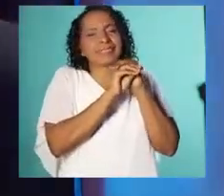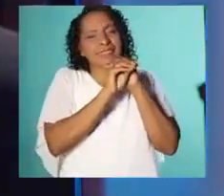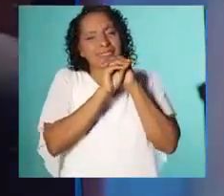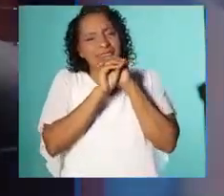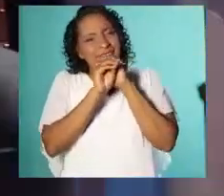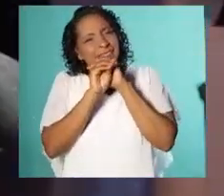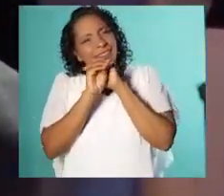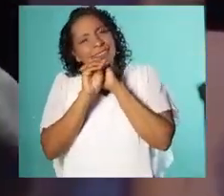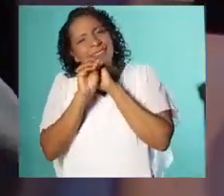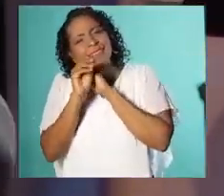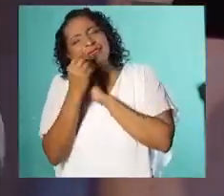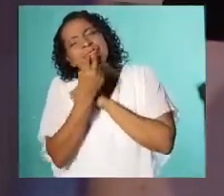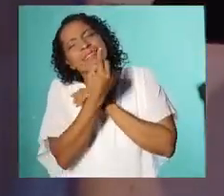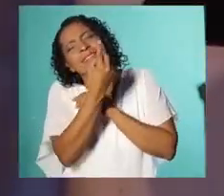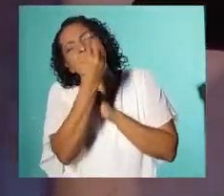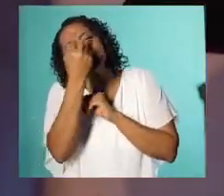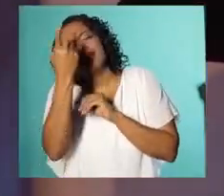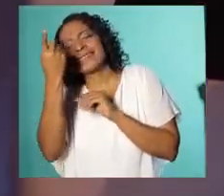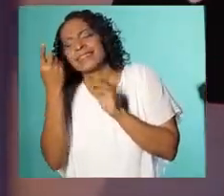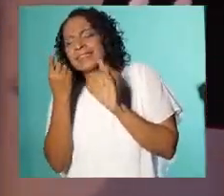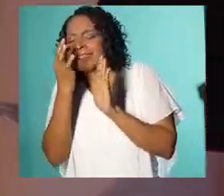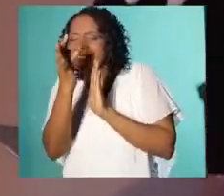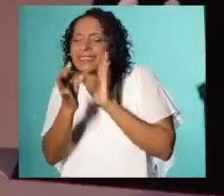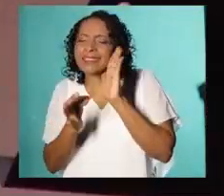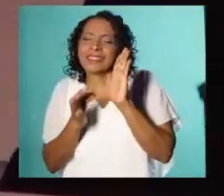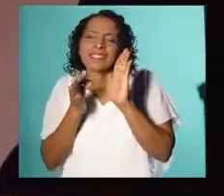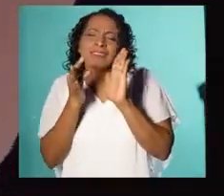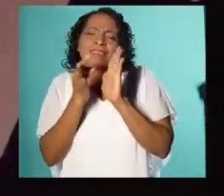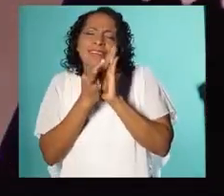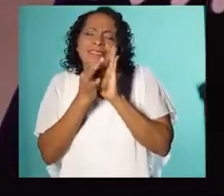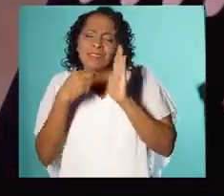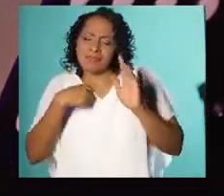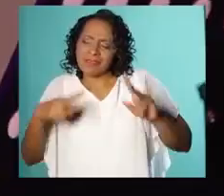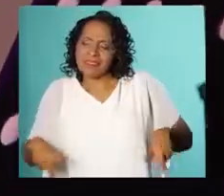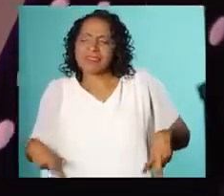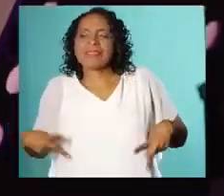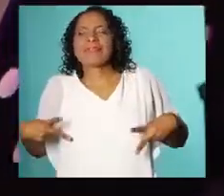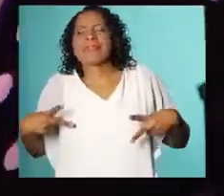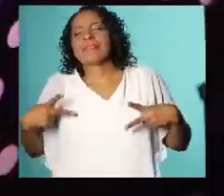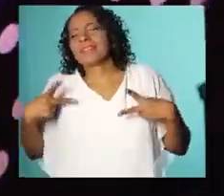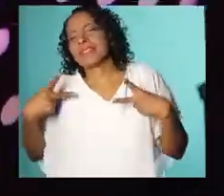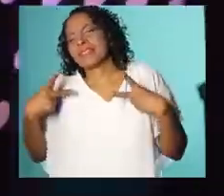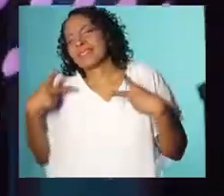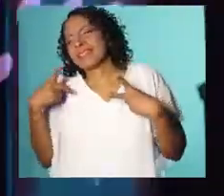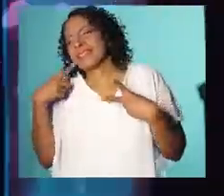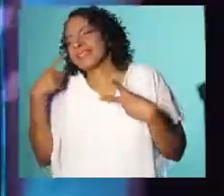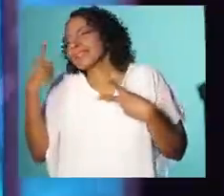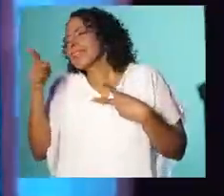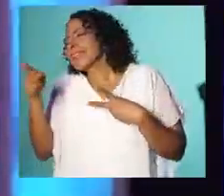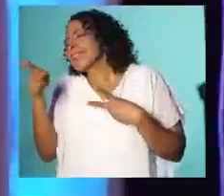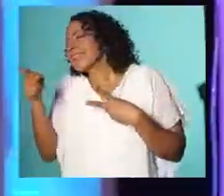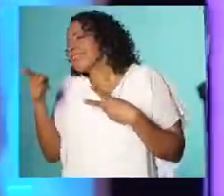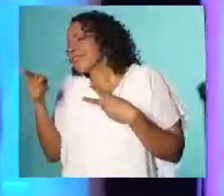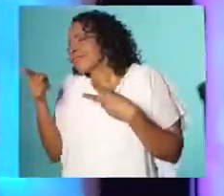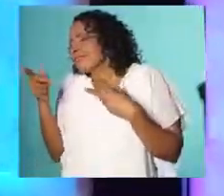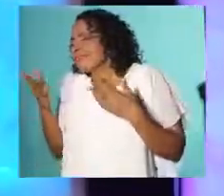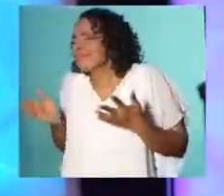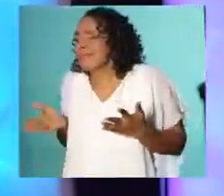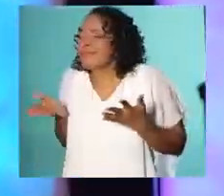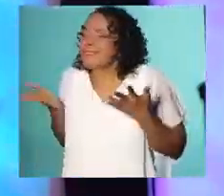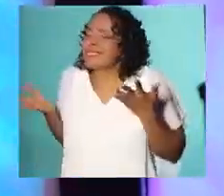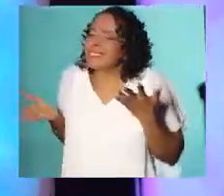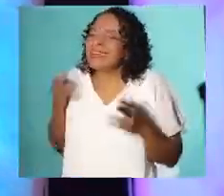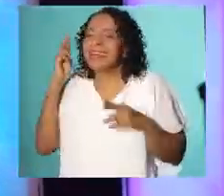Cada momento que vivo eres tú mi inspiración, la razón por qué yo